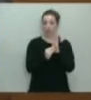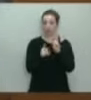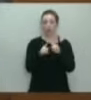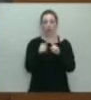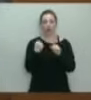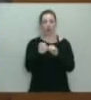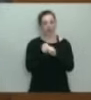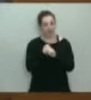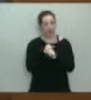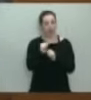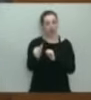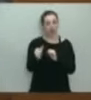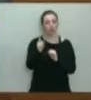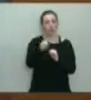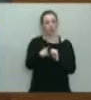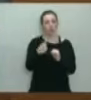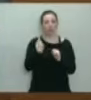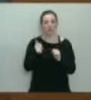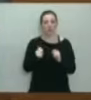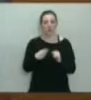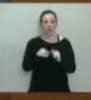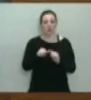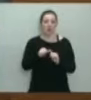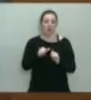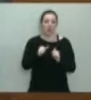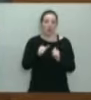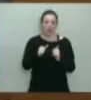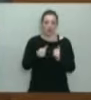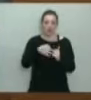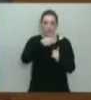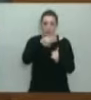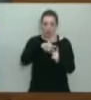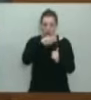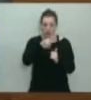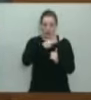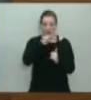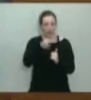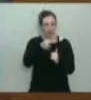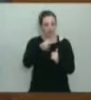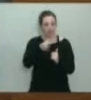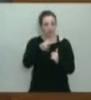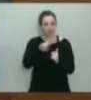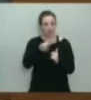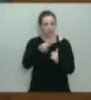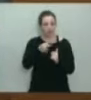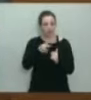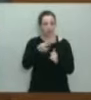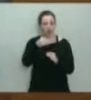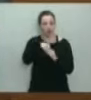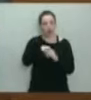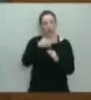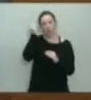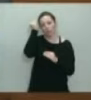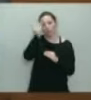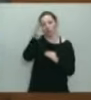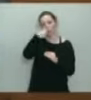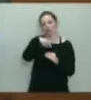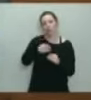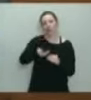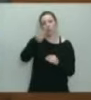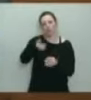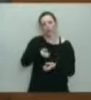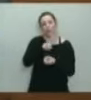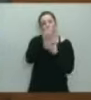visto además el espíritu que ha presidido la ponencia, entiendo que sería muy bueno que lanzásemos un mensaje de que aquí son posibles también